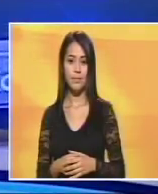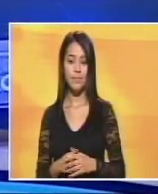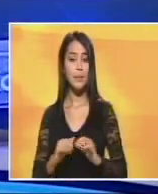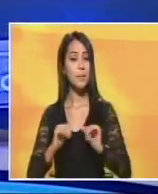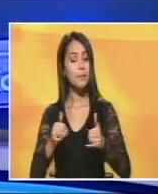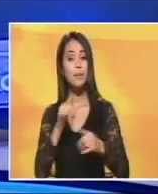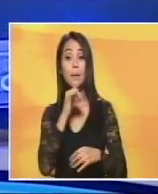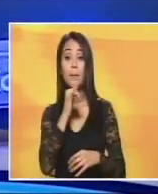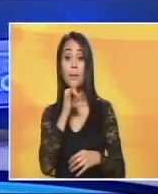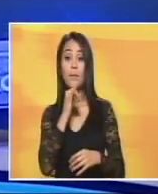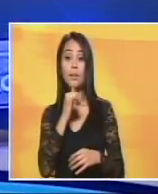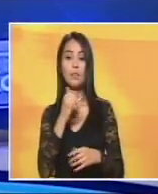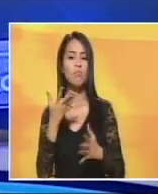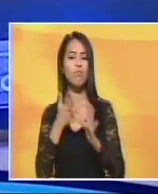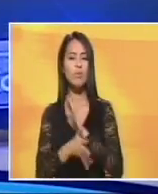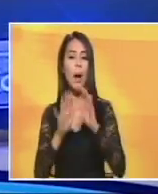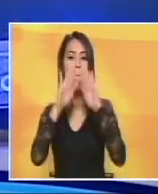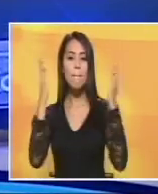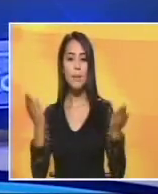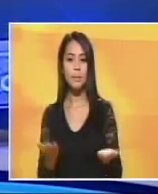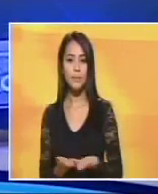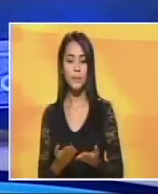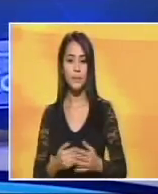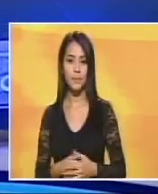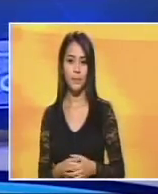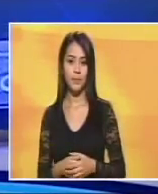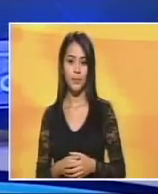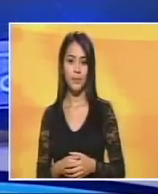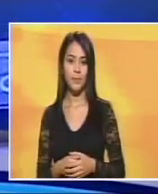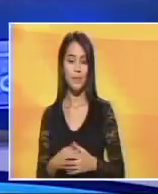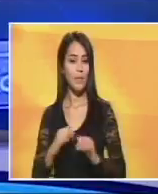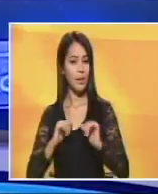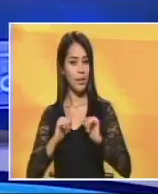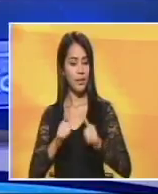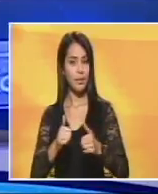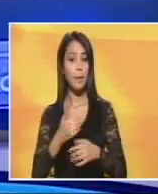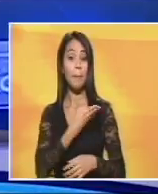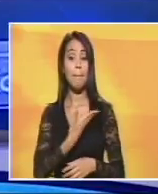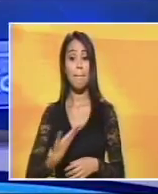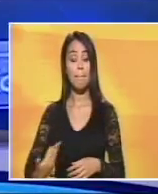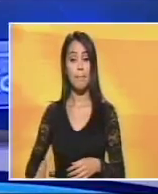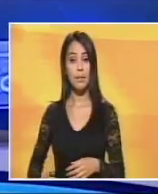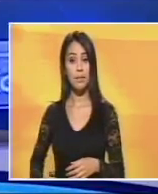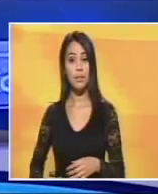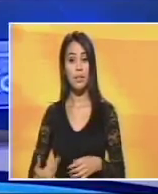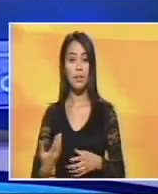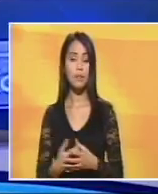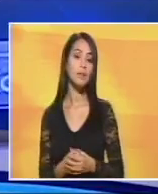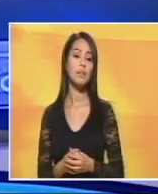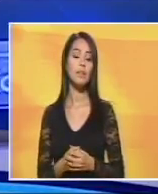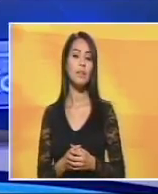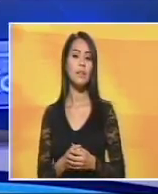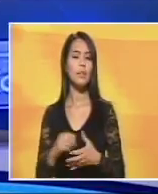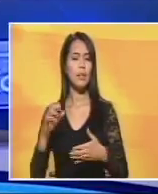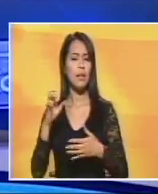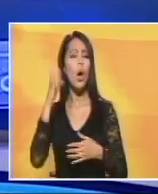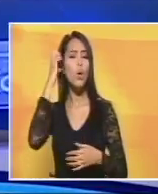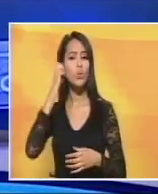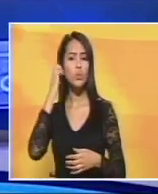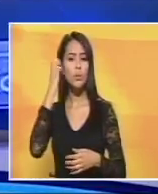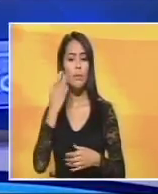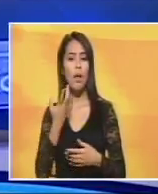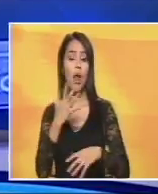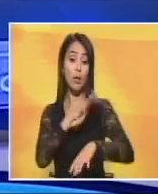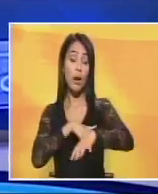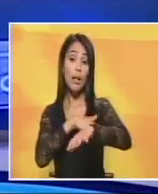Iniciamos nuestro recorrido por lo que pasa en el mundo. Así, y comenzamos porque el presidente de la Comisión Europea, Jean-Claude Juncker, aseguró que si